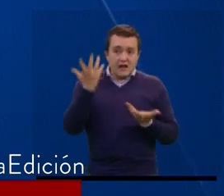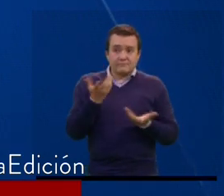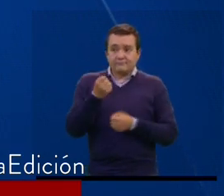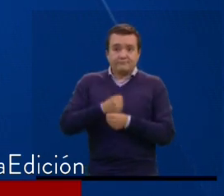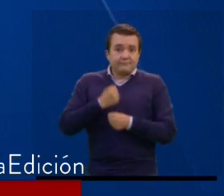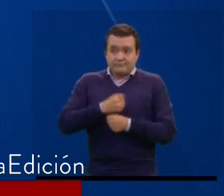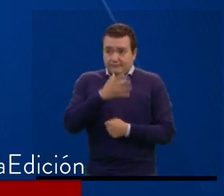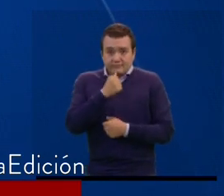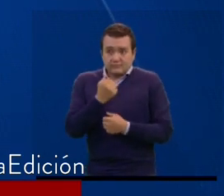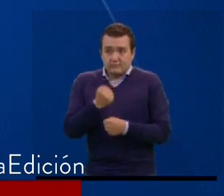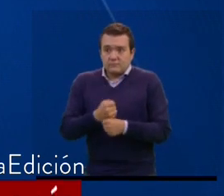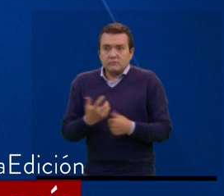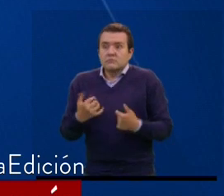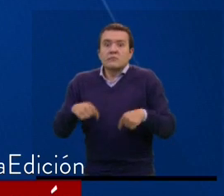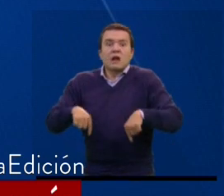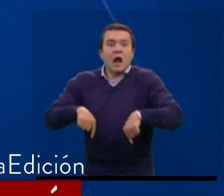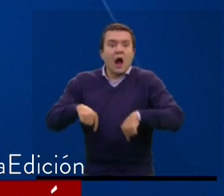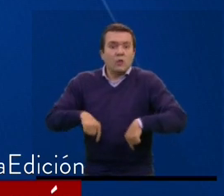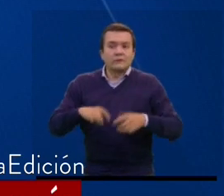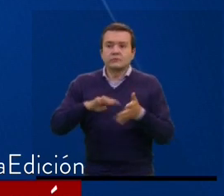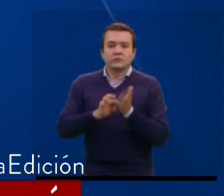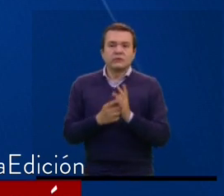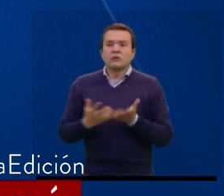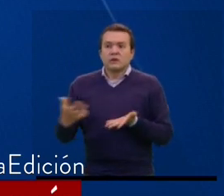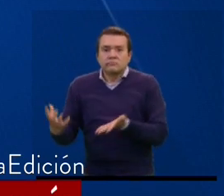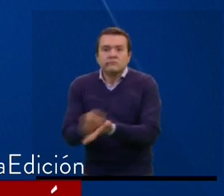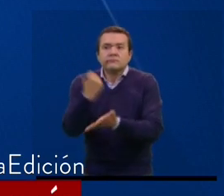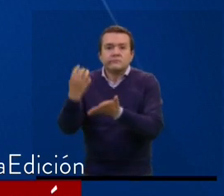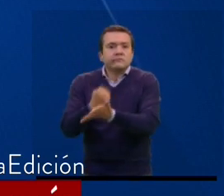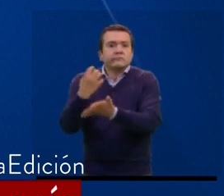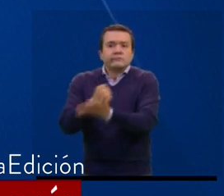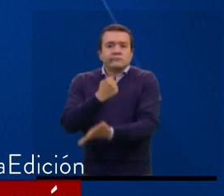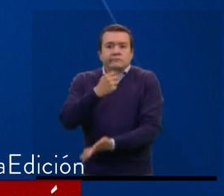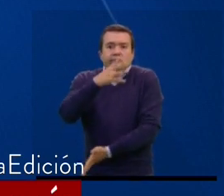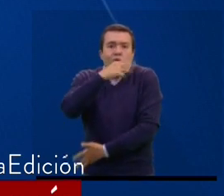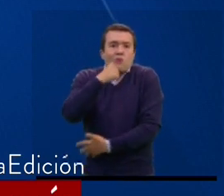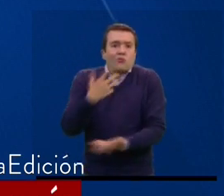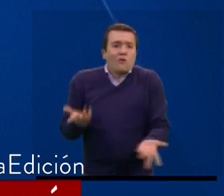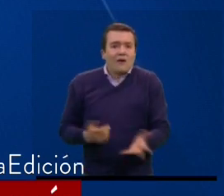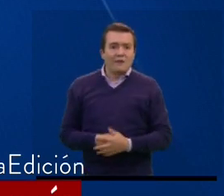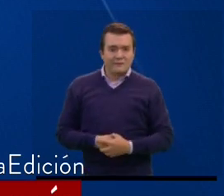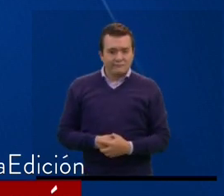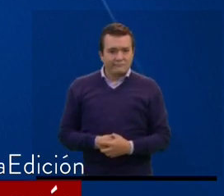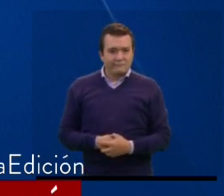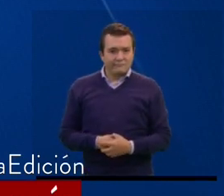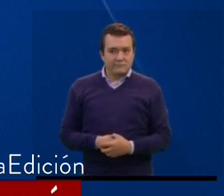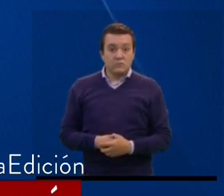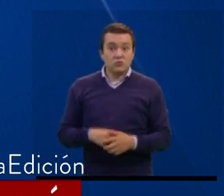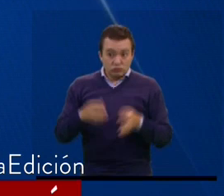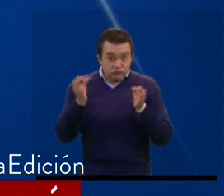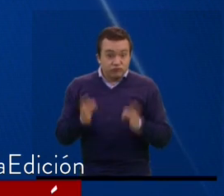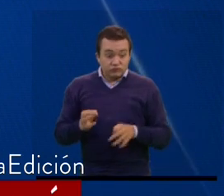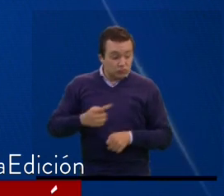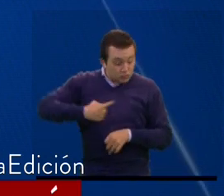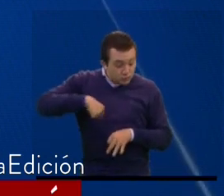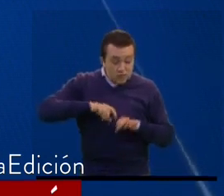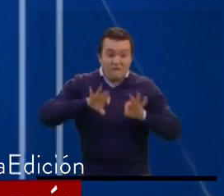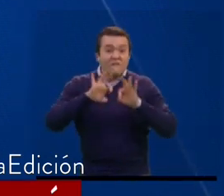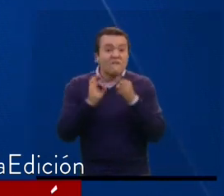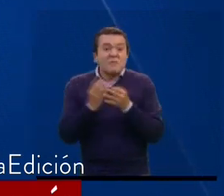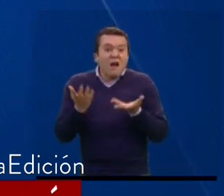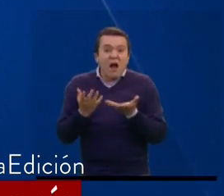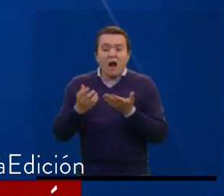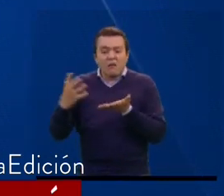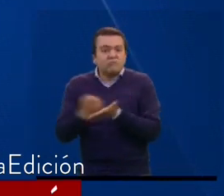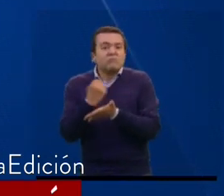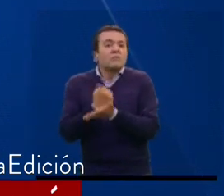este momento estamos sin recursos económicos porque la fuente de nuestros recursos son las ventas.